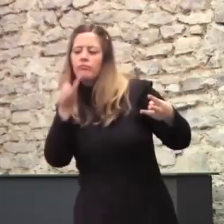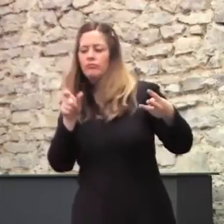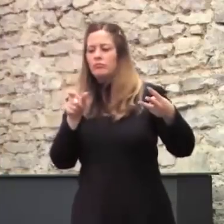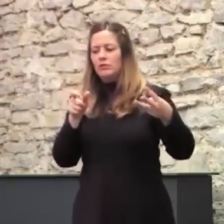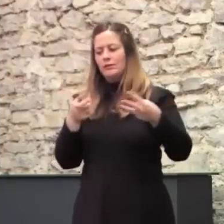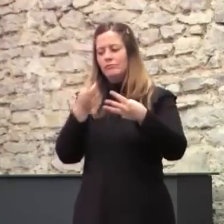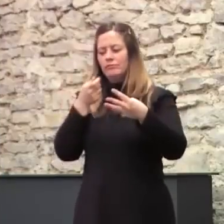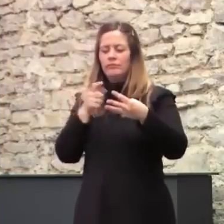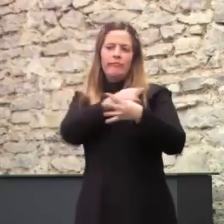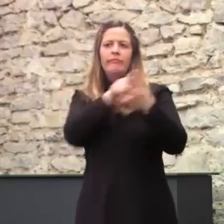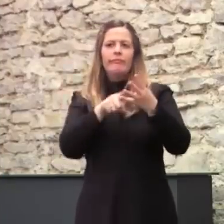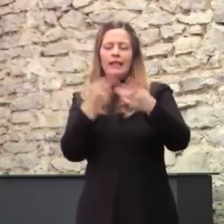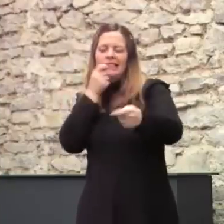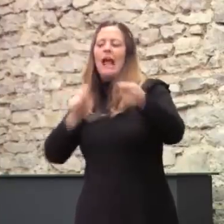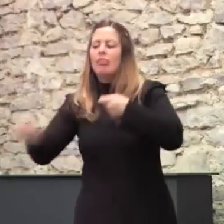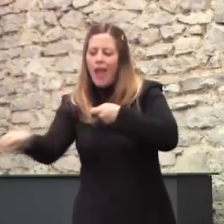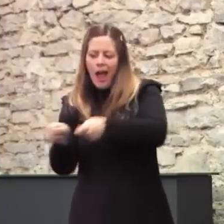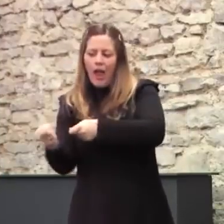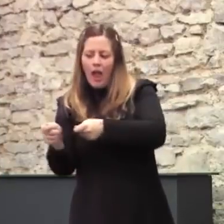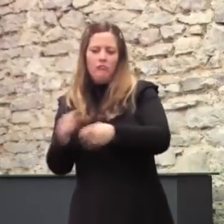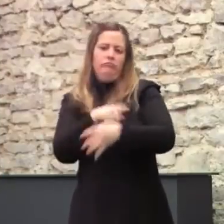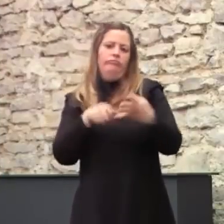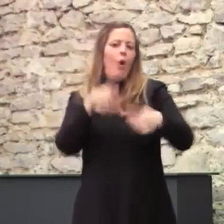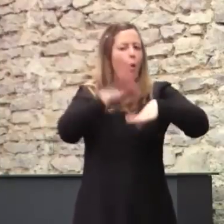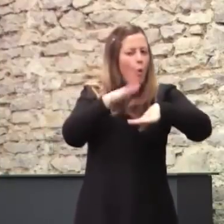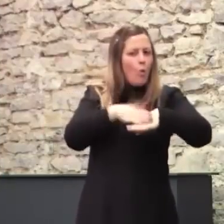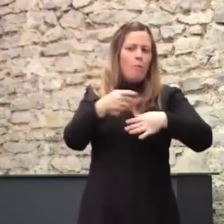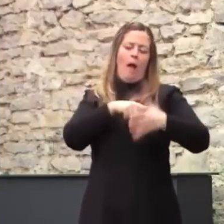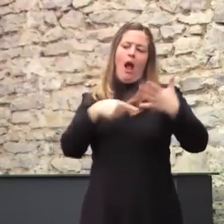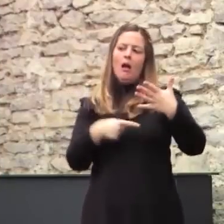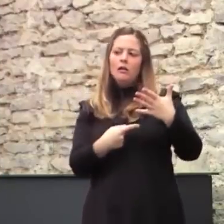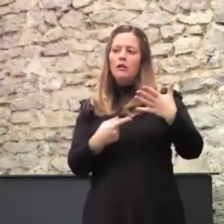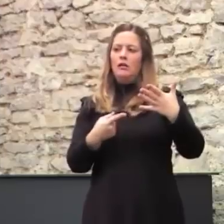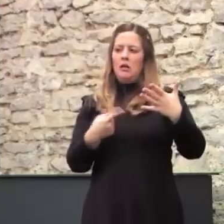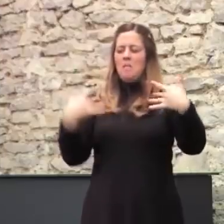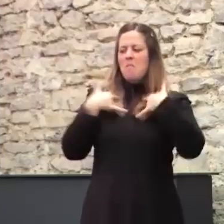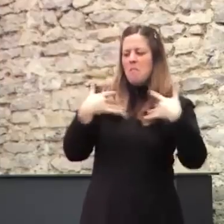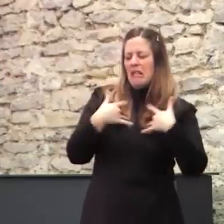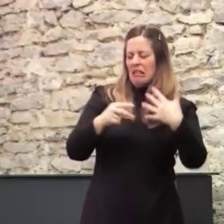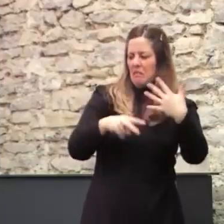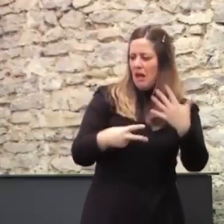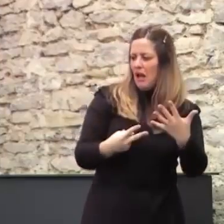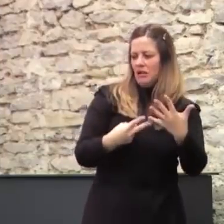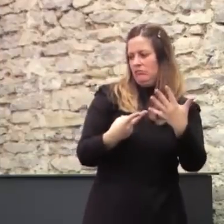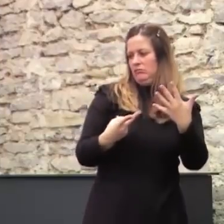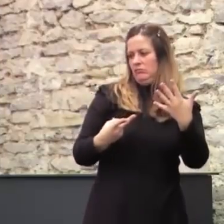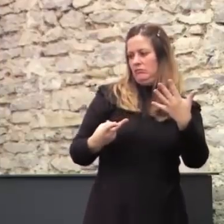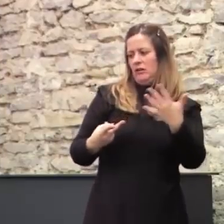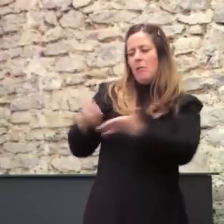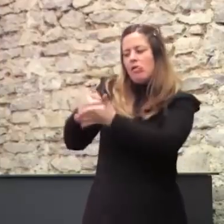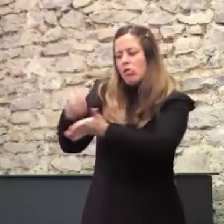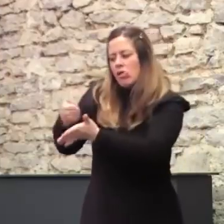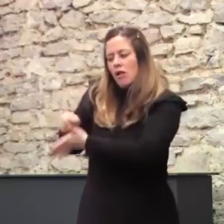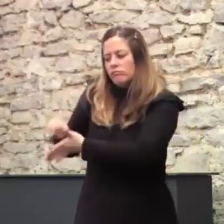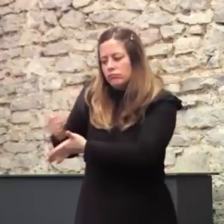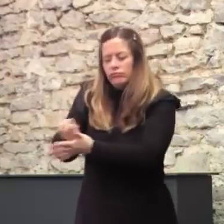chantaje, la culpabilización, el victimismo y también el ensañamiento, etc., ¿no?